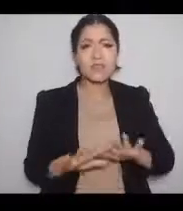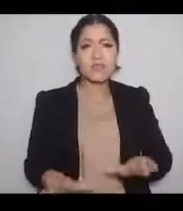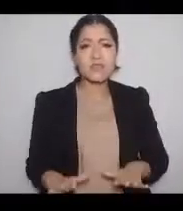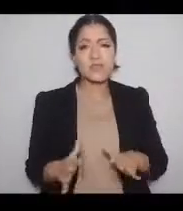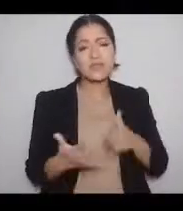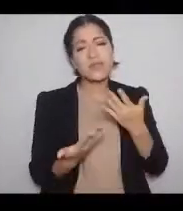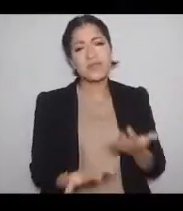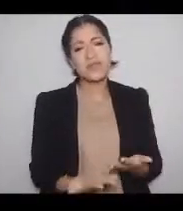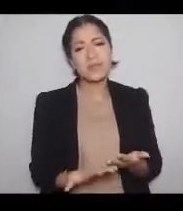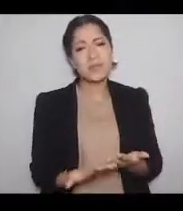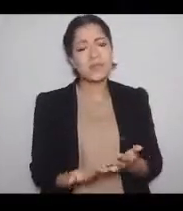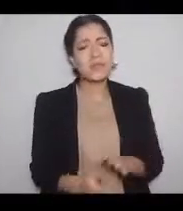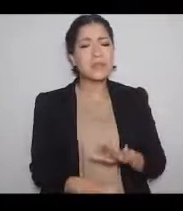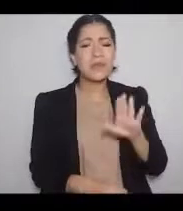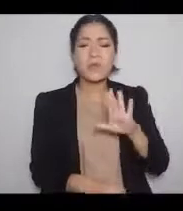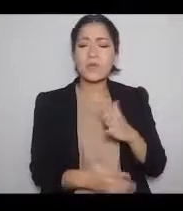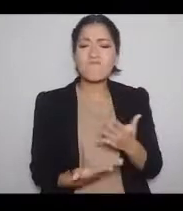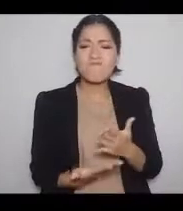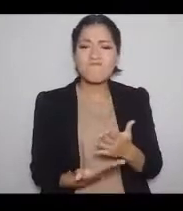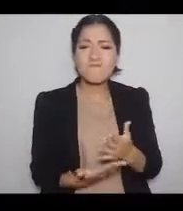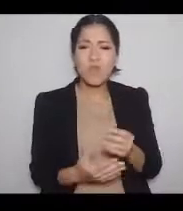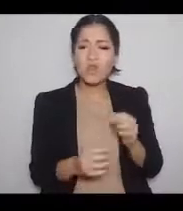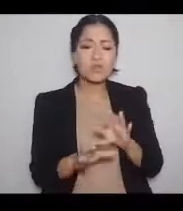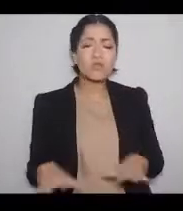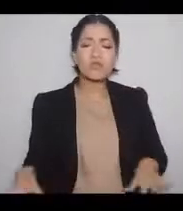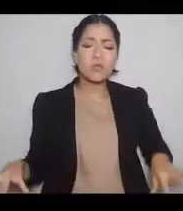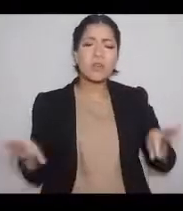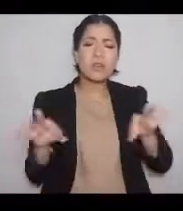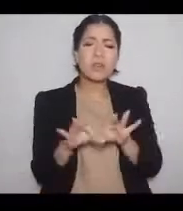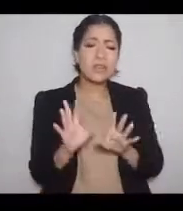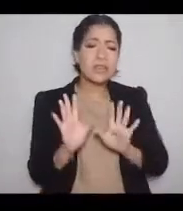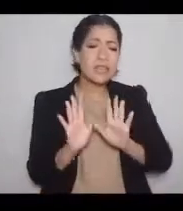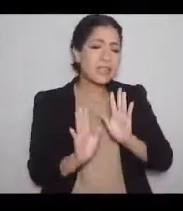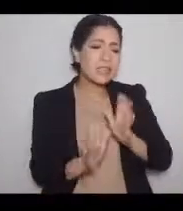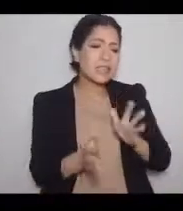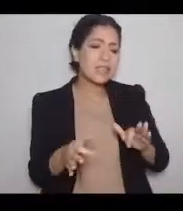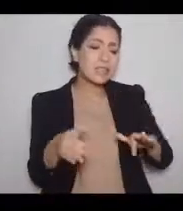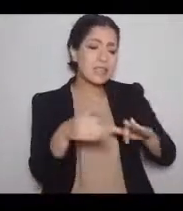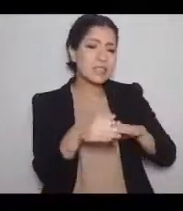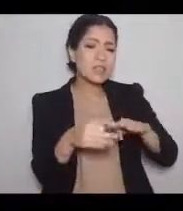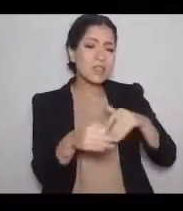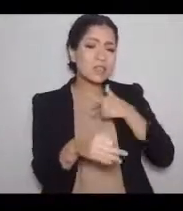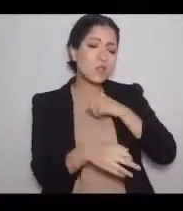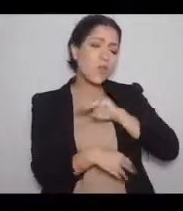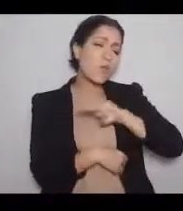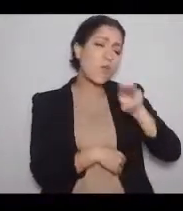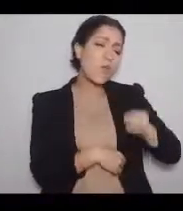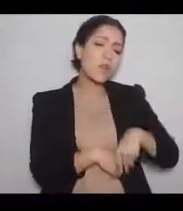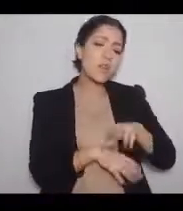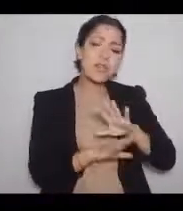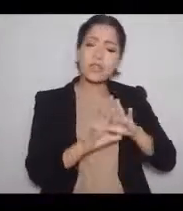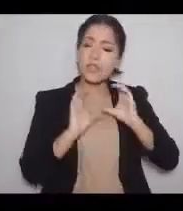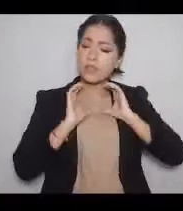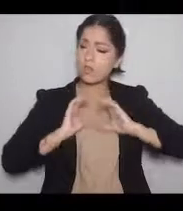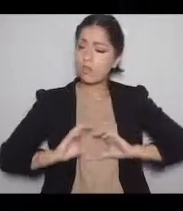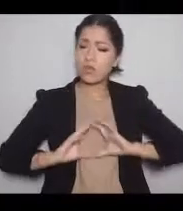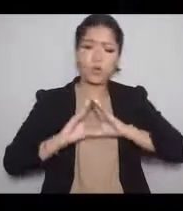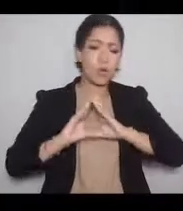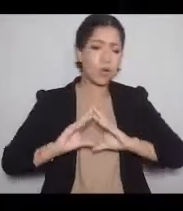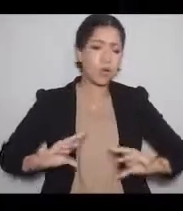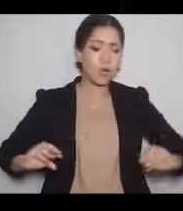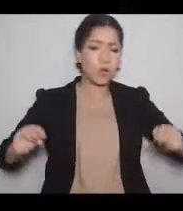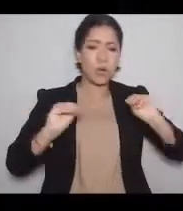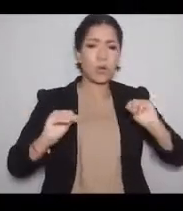desaparecer. Este cuerpo convulsionado de moléculas no es más que un simulacro de la duración.